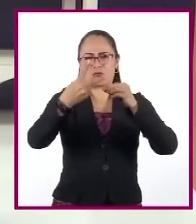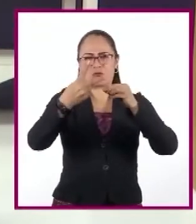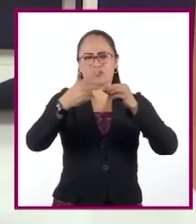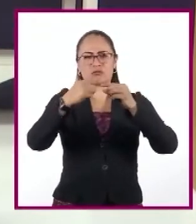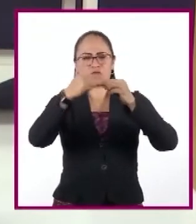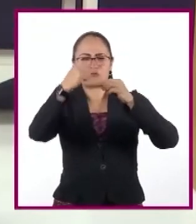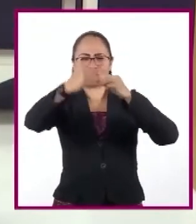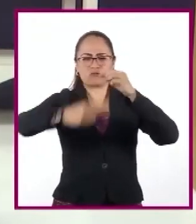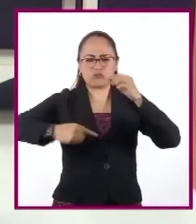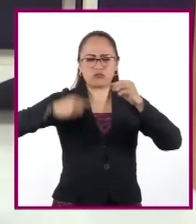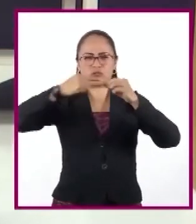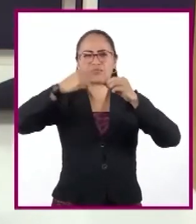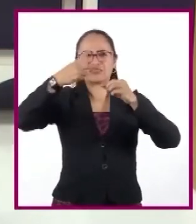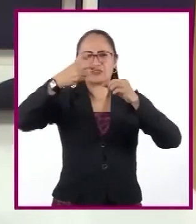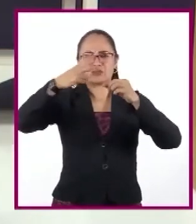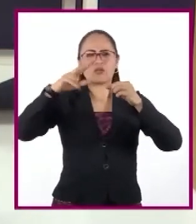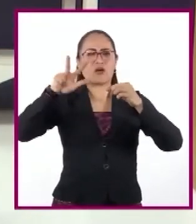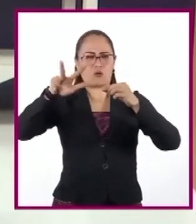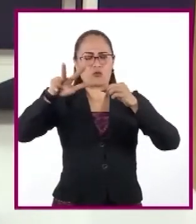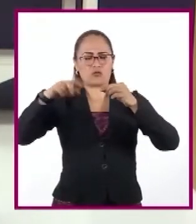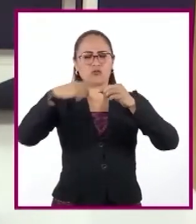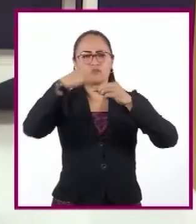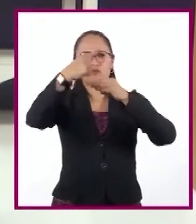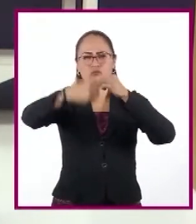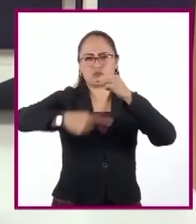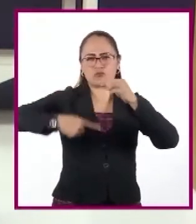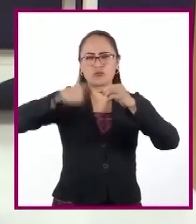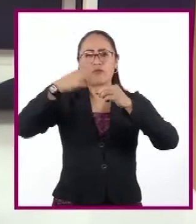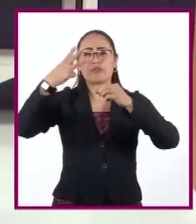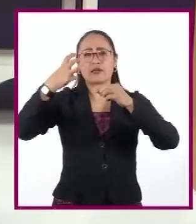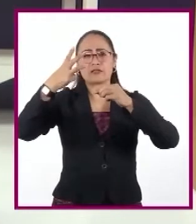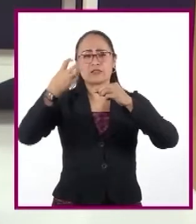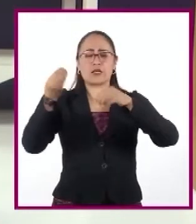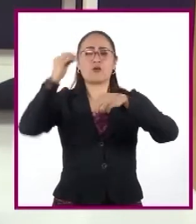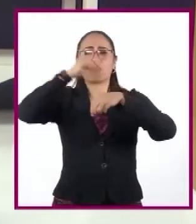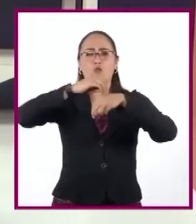en la segunda y 1 en la tercera órbita.